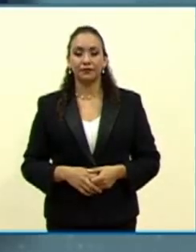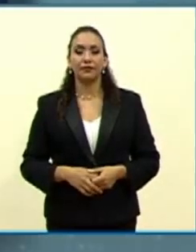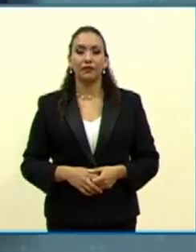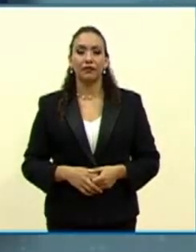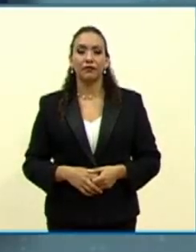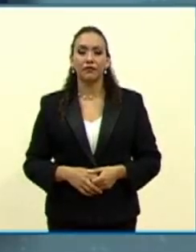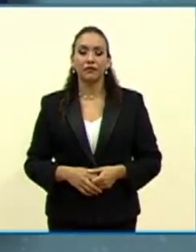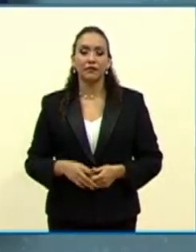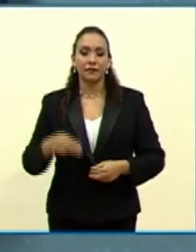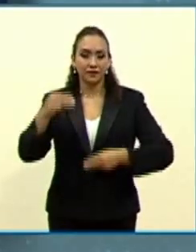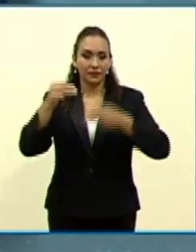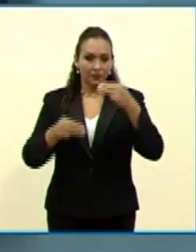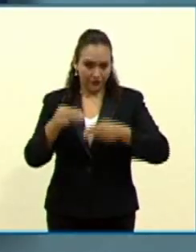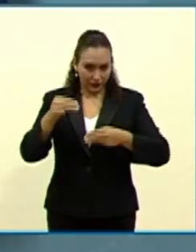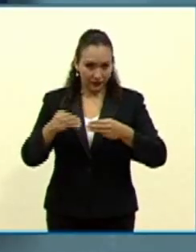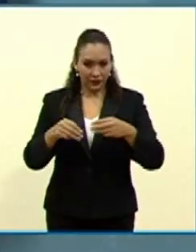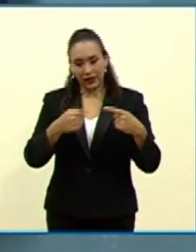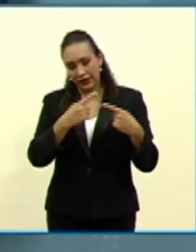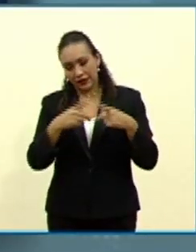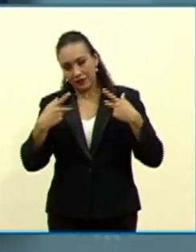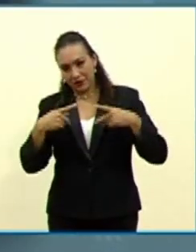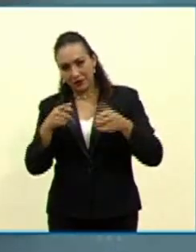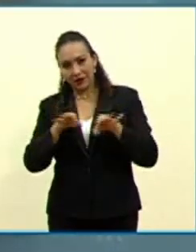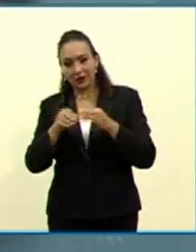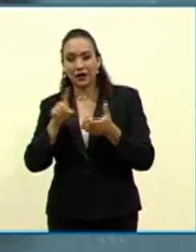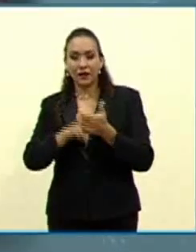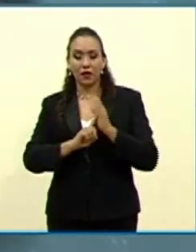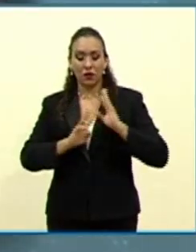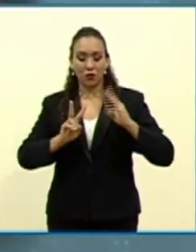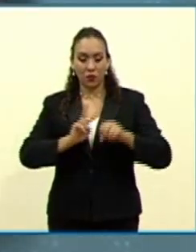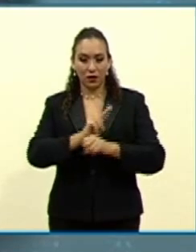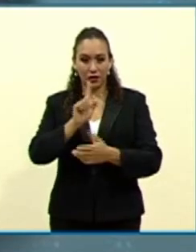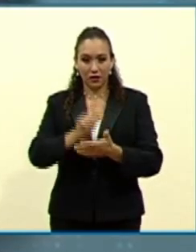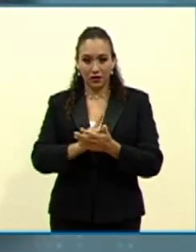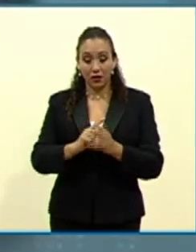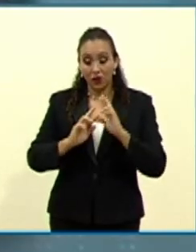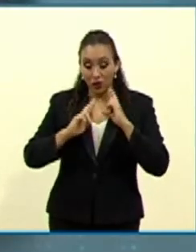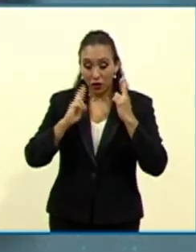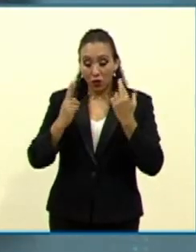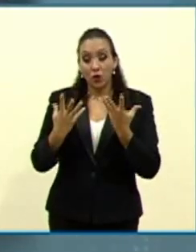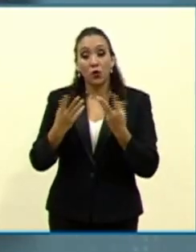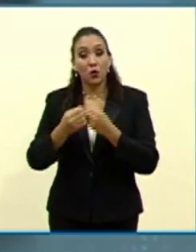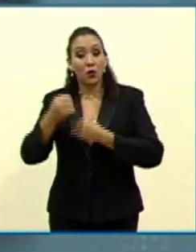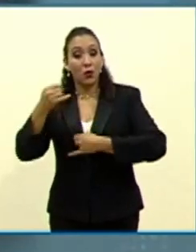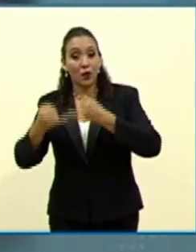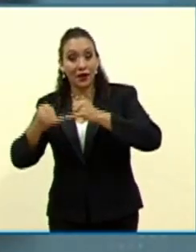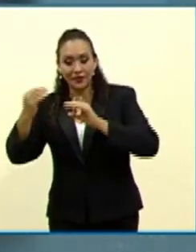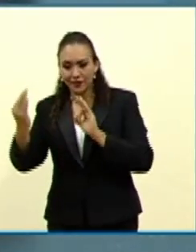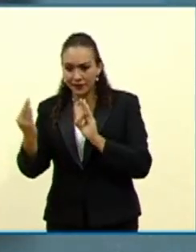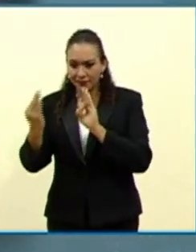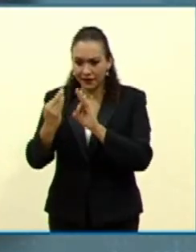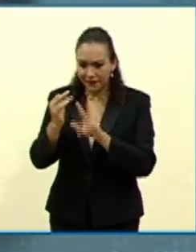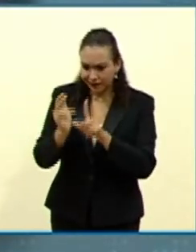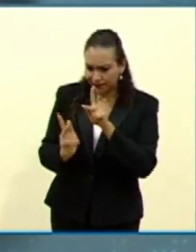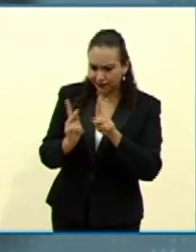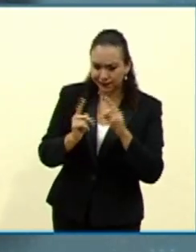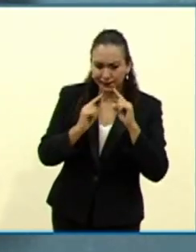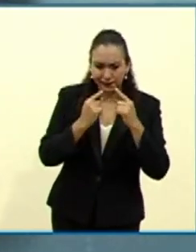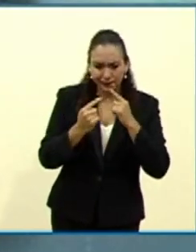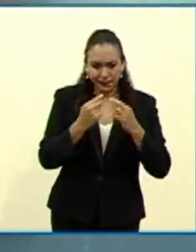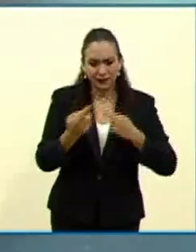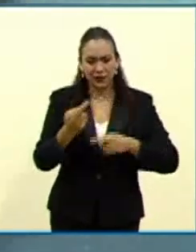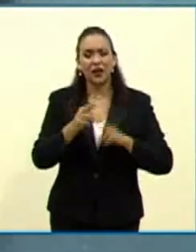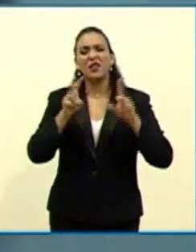Magistrados y consejeros de la Judicatura del Poder Judicial de Chihuahua se reunieron con juezas y jueces del Tribunal Mixto Especializado en